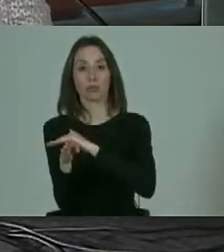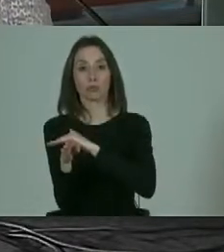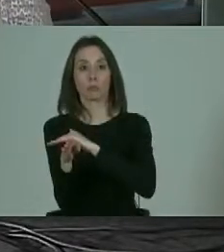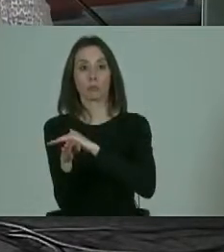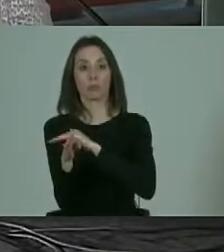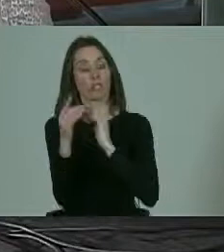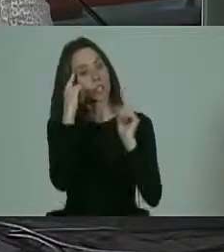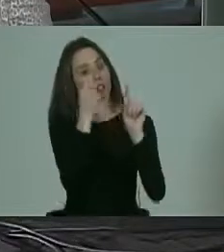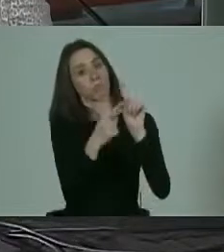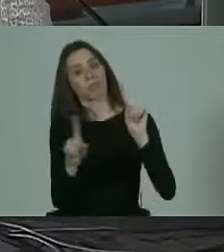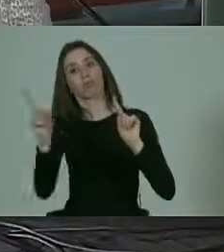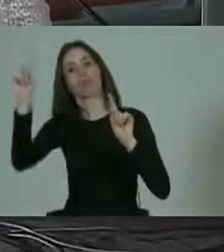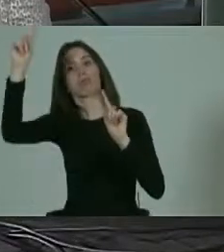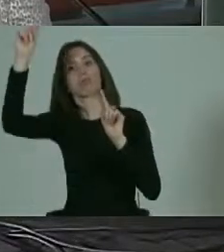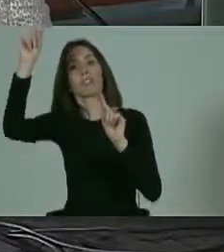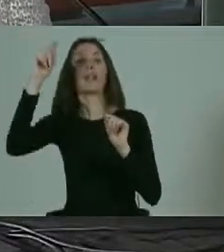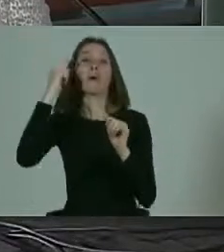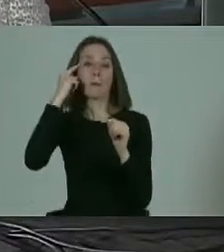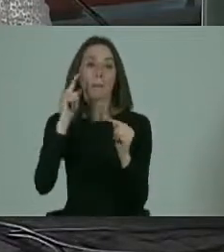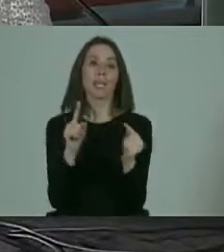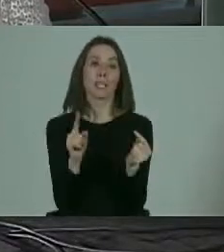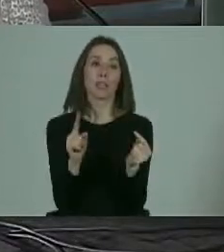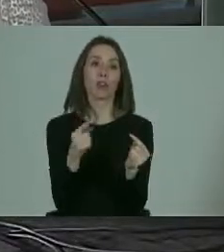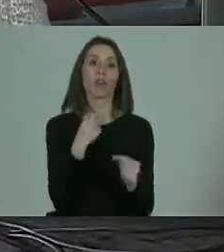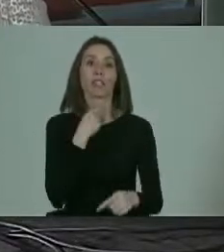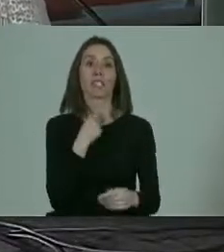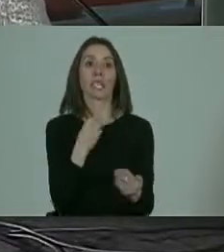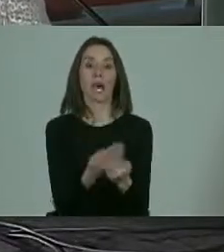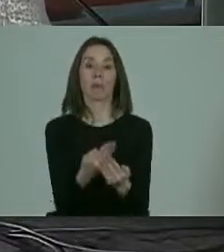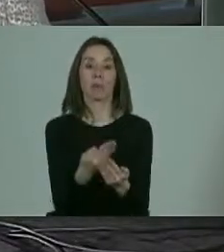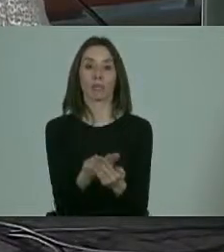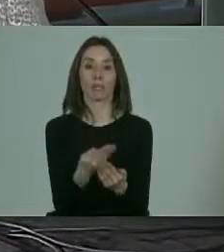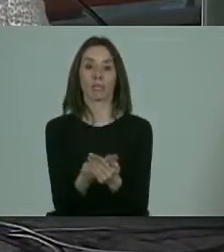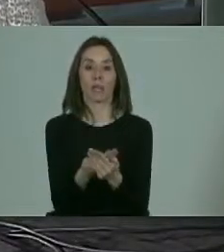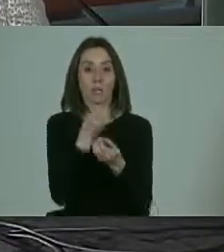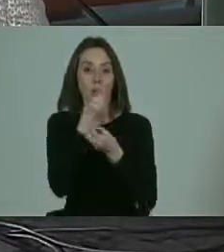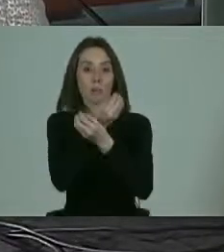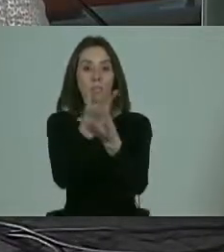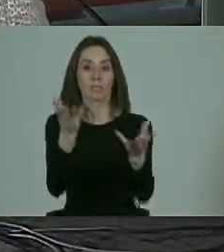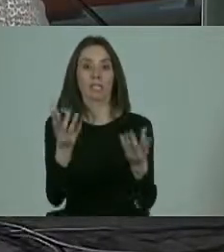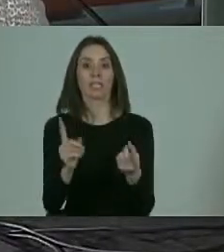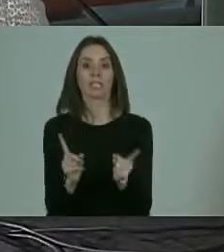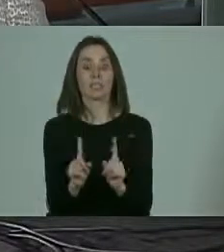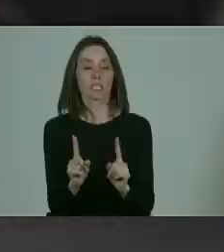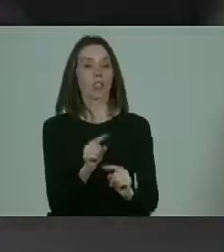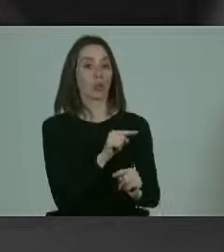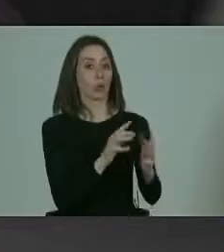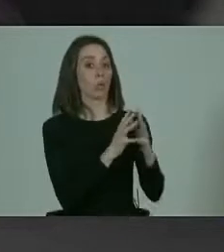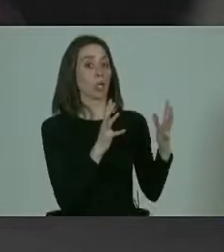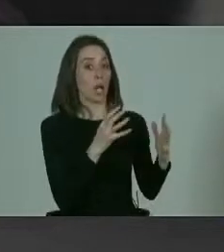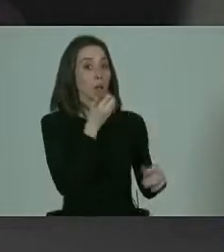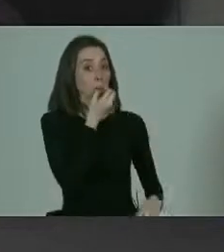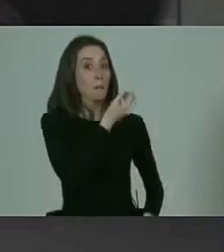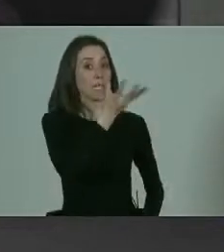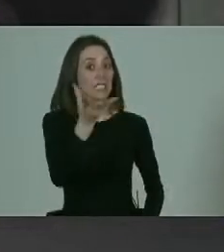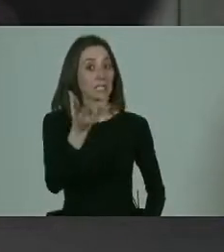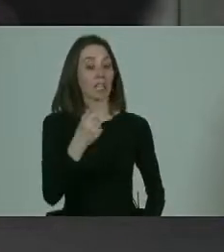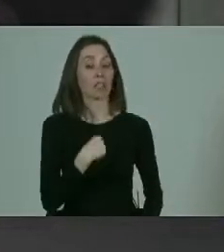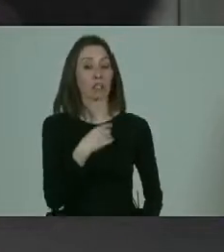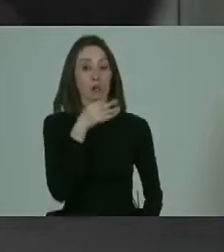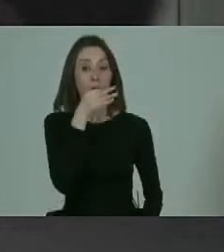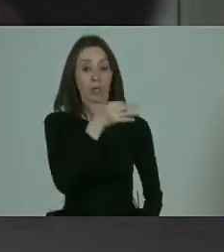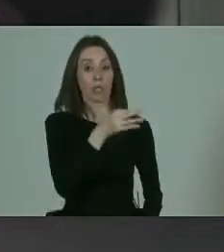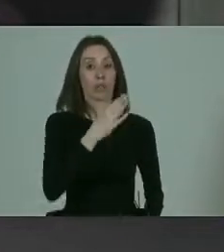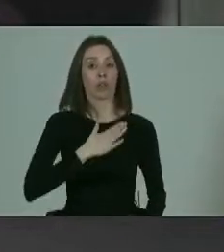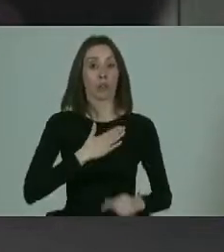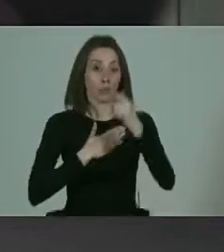me fui por un lado pero yo creo que quería aprovechar de dar ese mensaje porque si no era quizás un tremendo mensaje se lo comento también